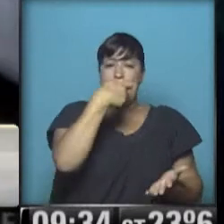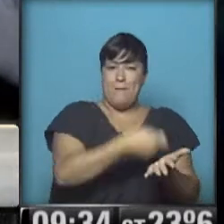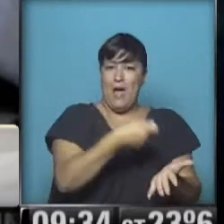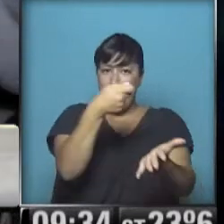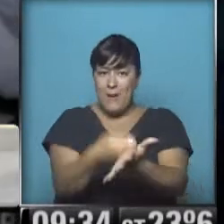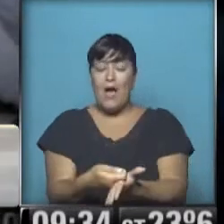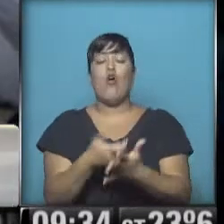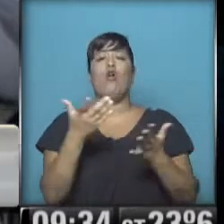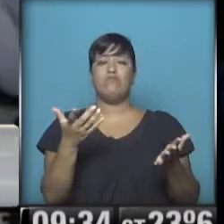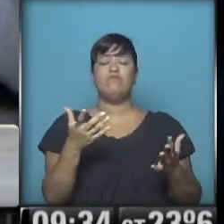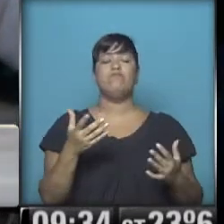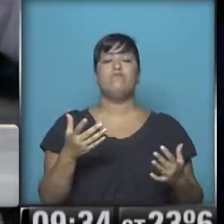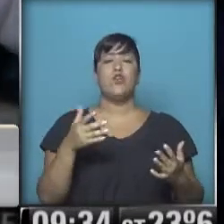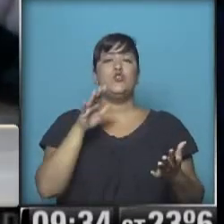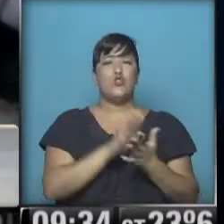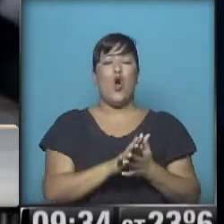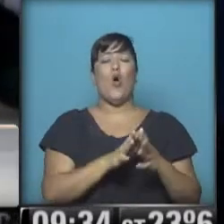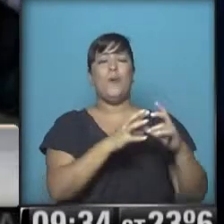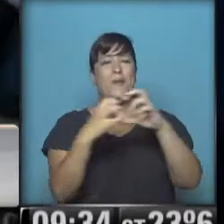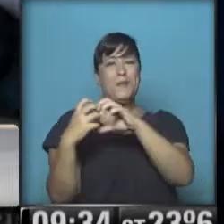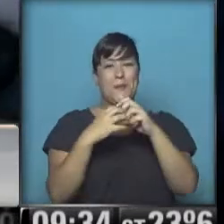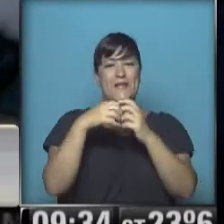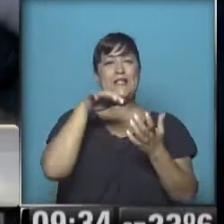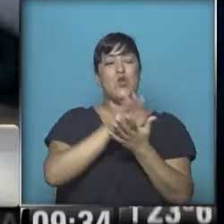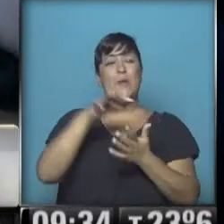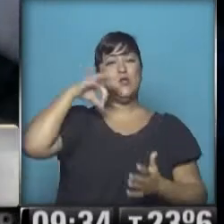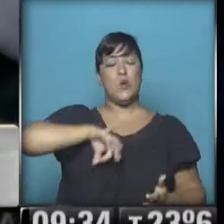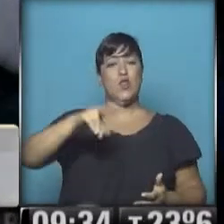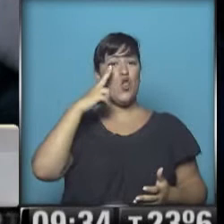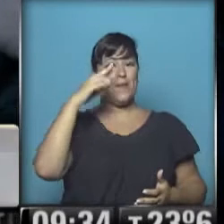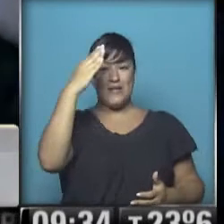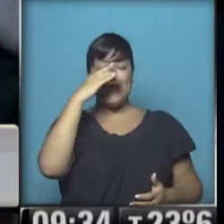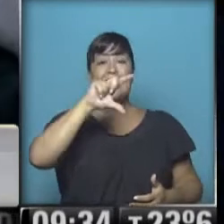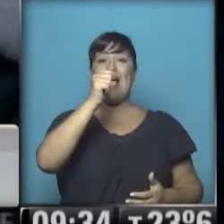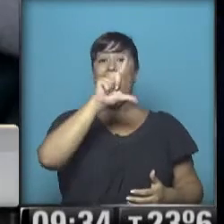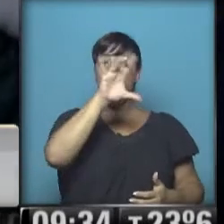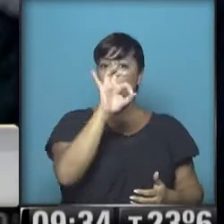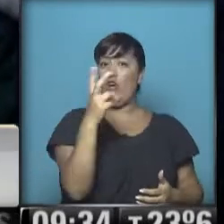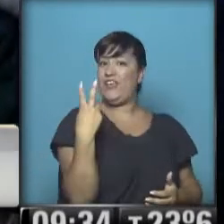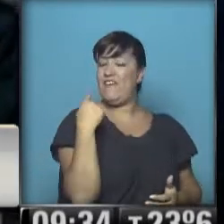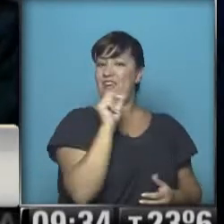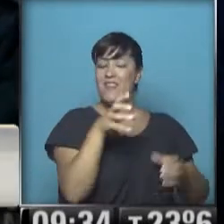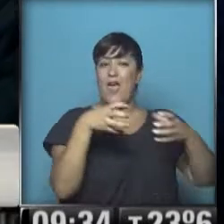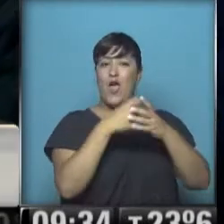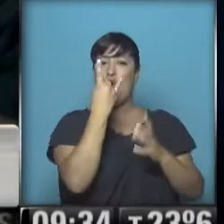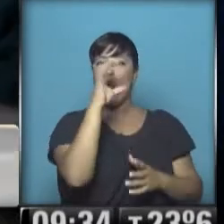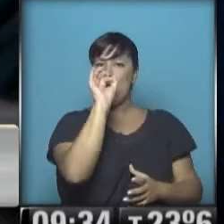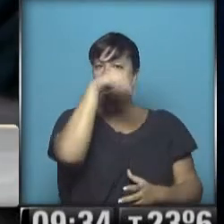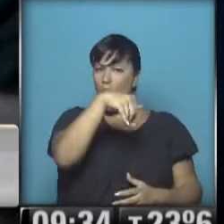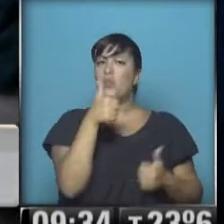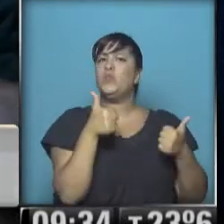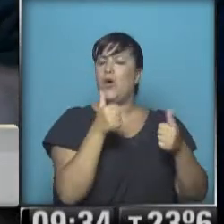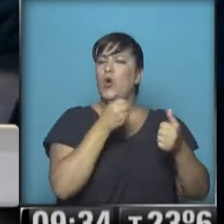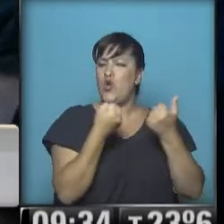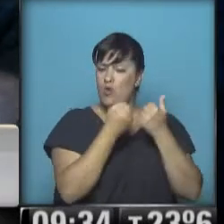ser a cuenta de las paritarias 2015 es un buen acuerdo dijo antonio o caló el jefe de la uom después de la reunión que llevaban